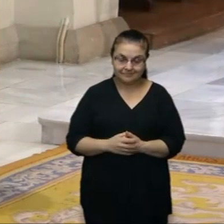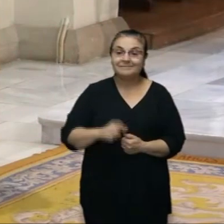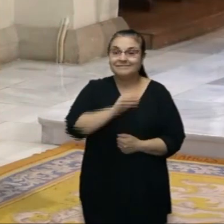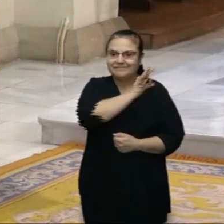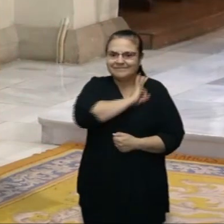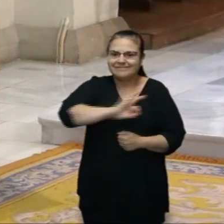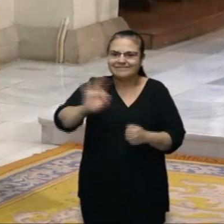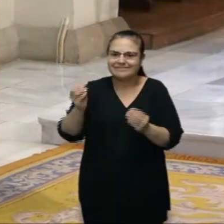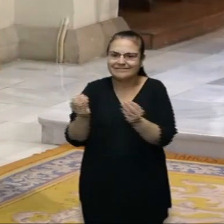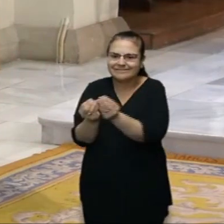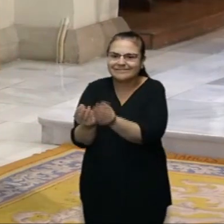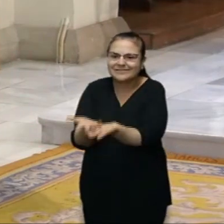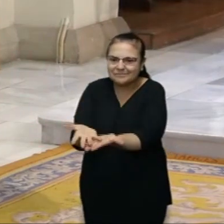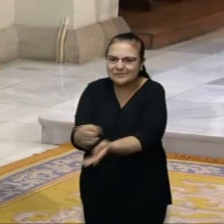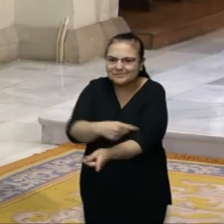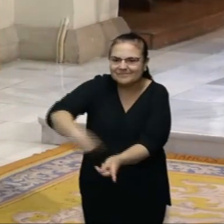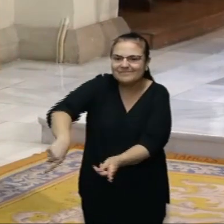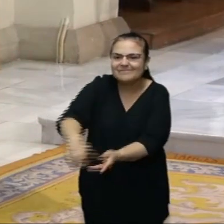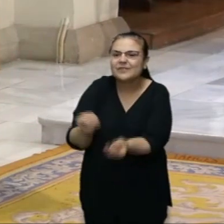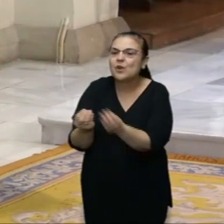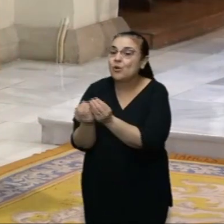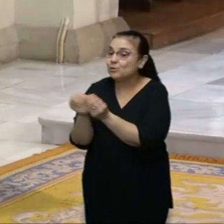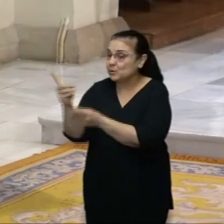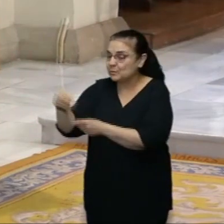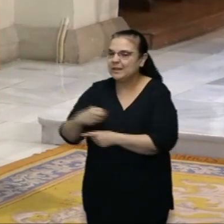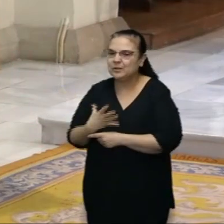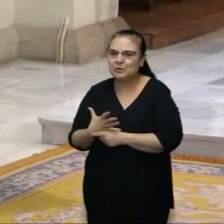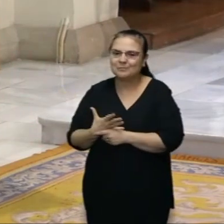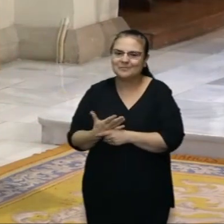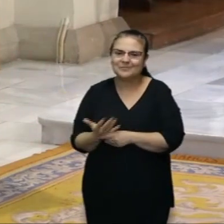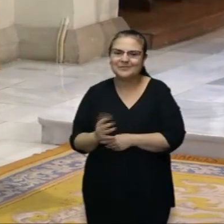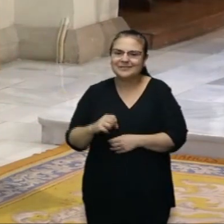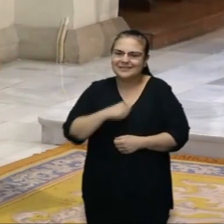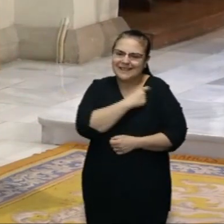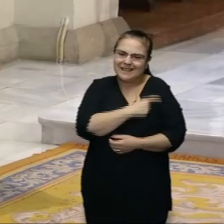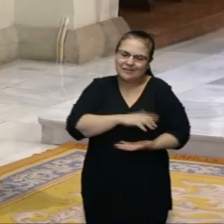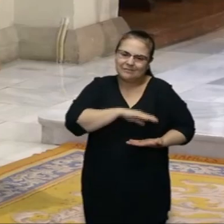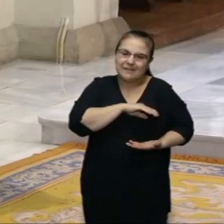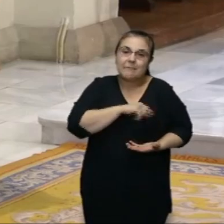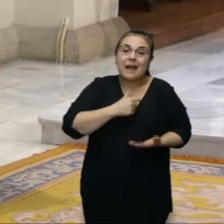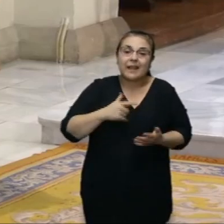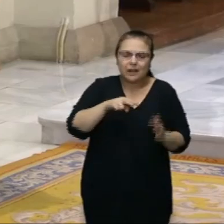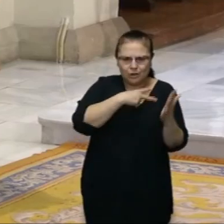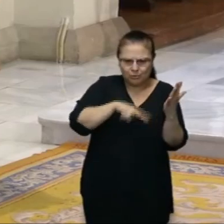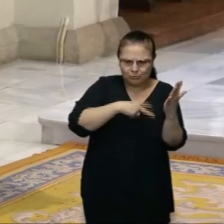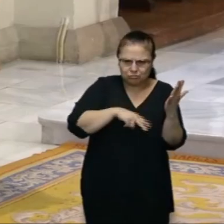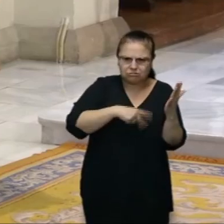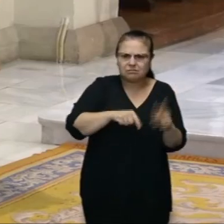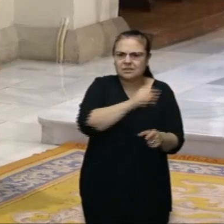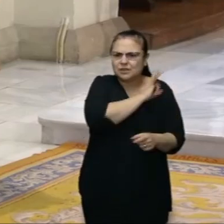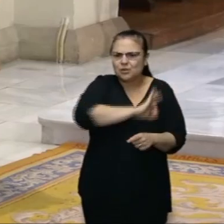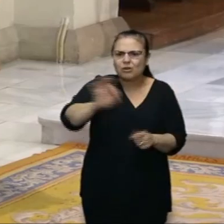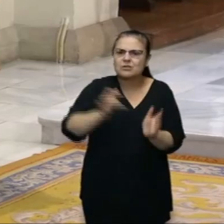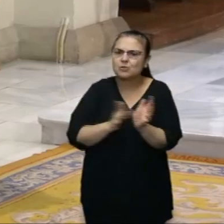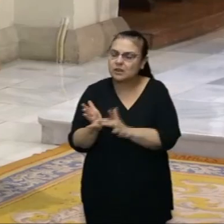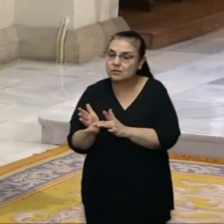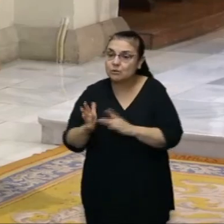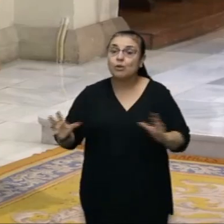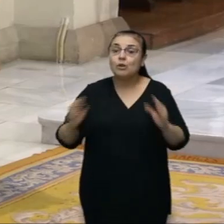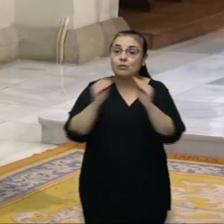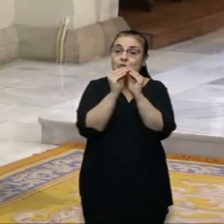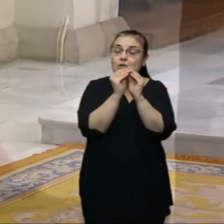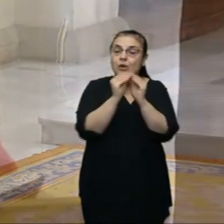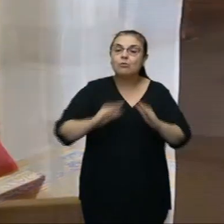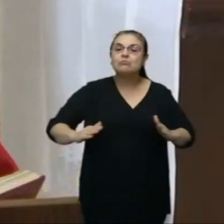El Señor esté con vosotros. Evangelio de nuestro Señor Jesucristo según